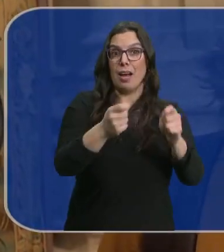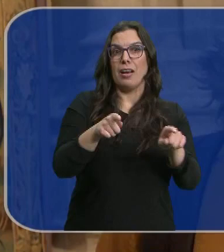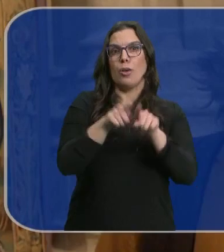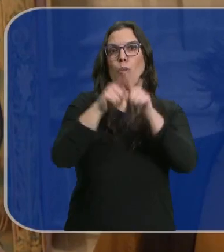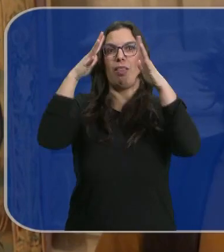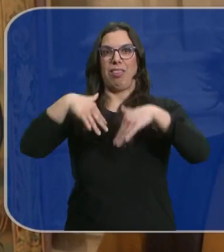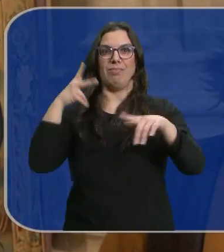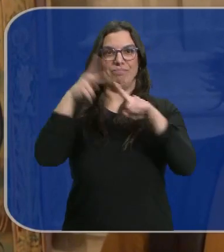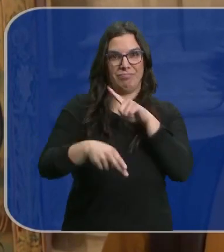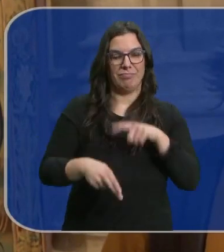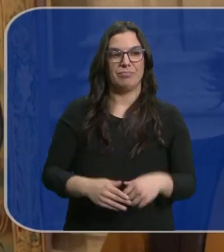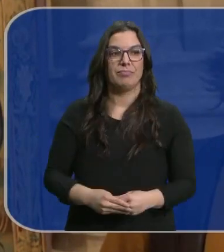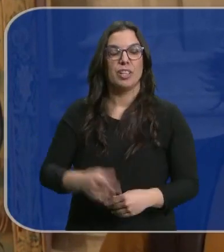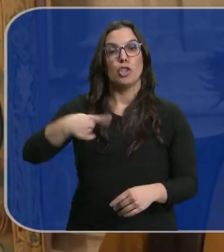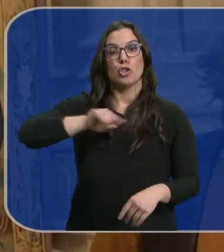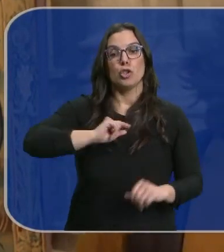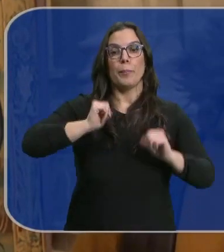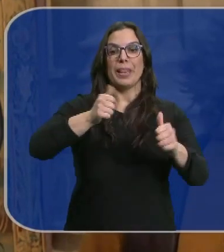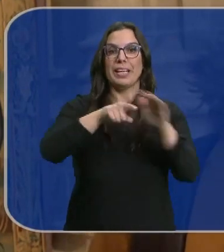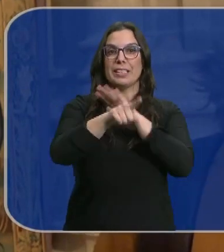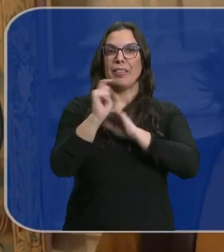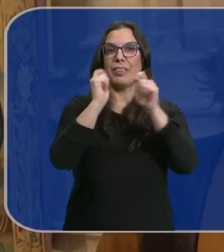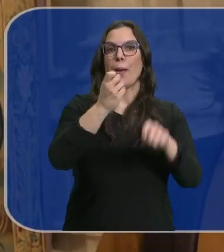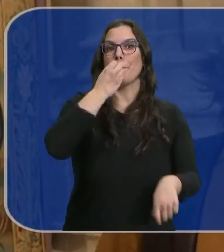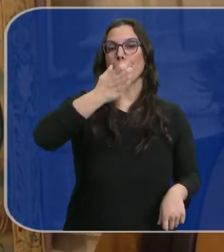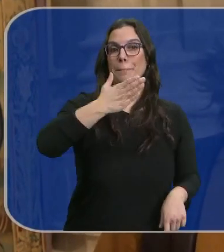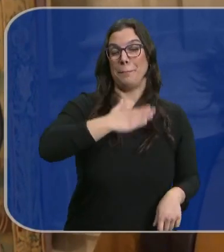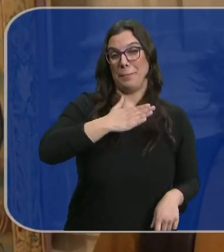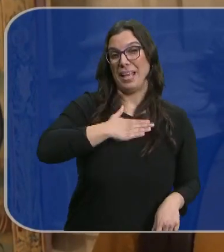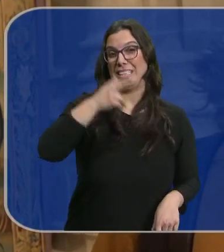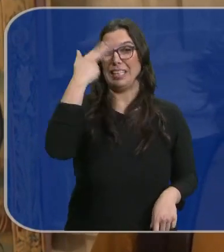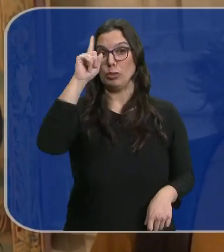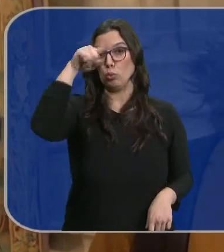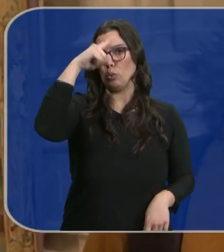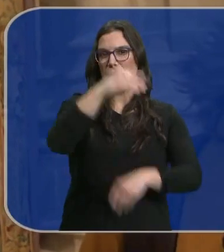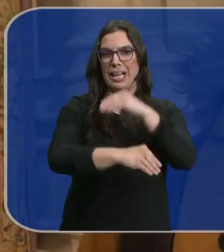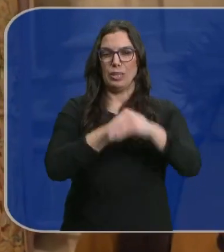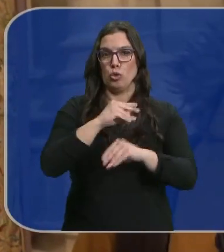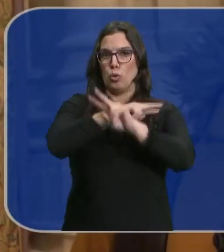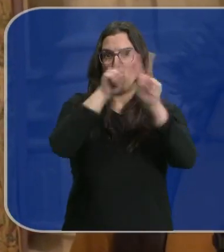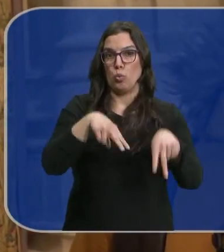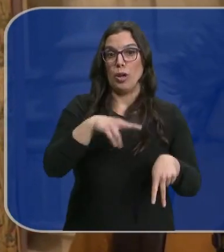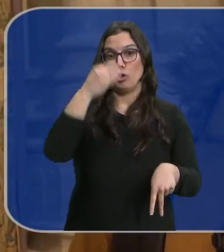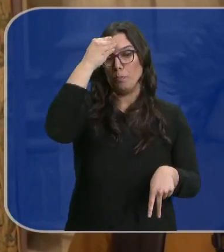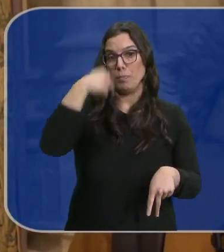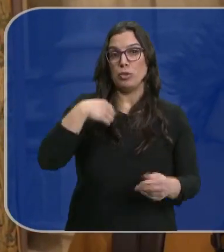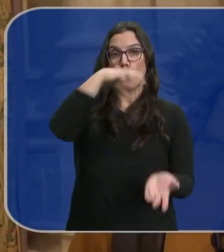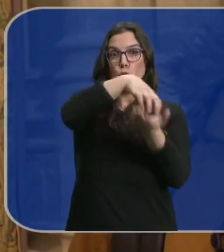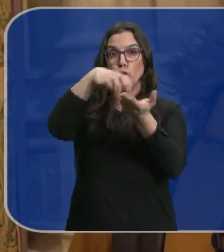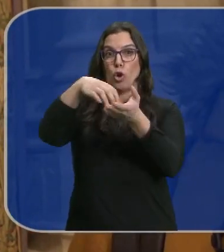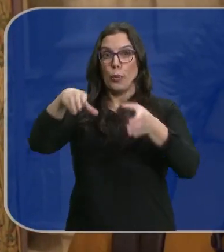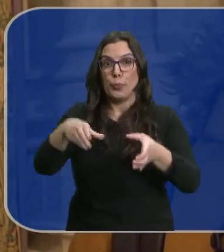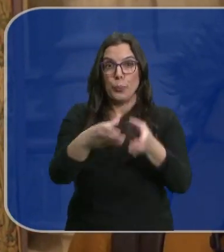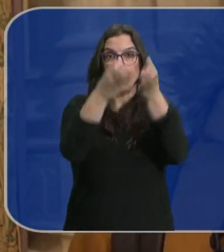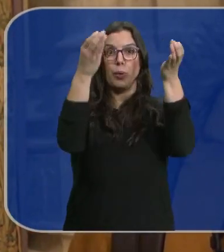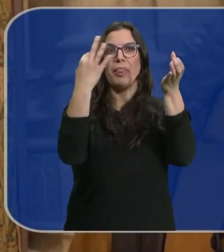Nunca hemos iniciado el trámite de declaración de bien de interés cultural. Yo desde luego creo que esas torres lo que tenían que estar